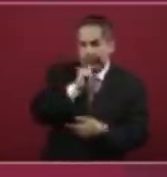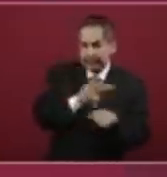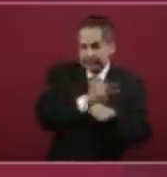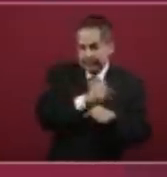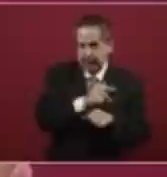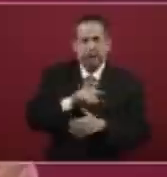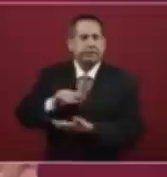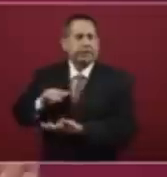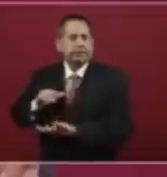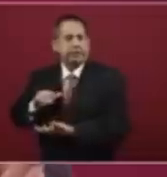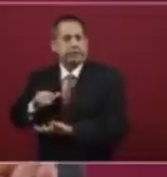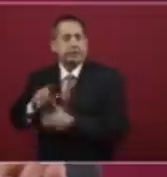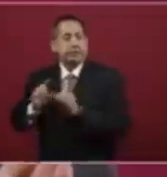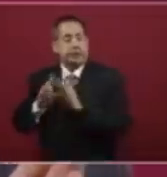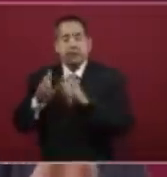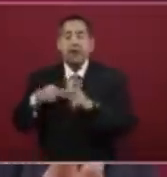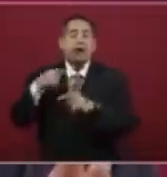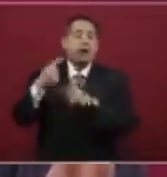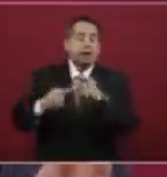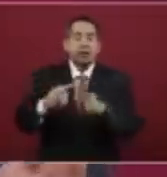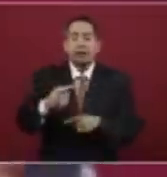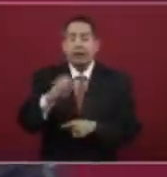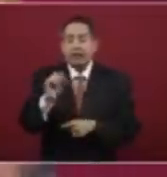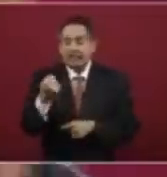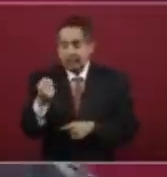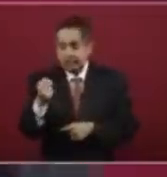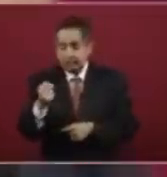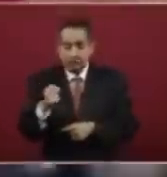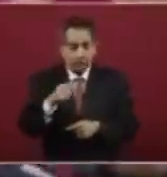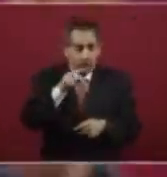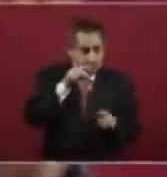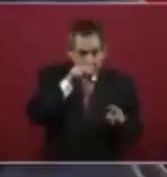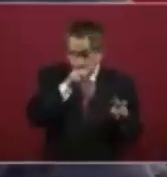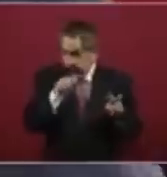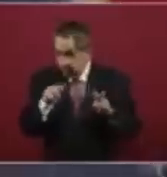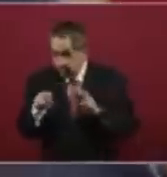en septiembre, si vemos que